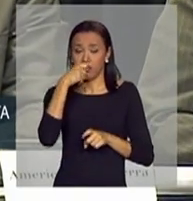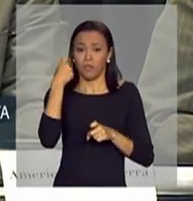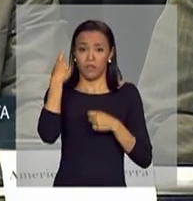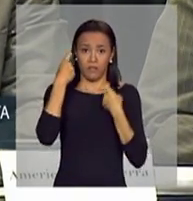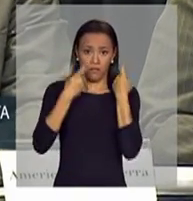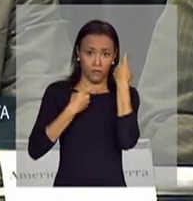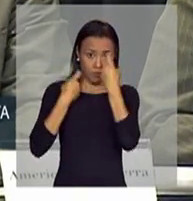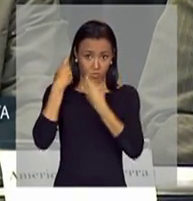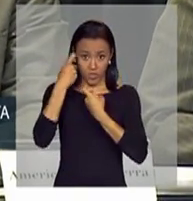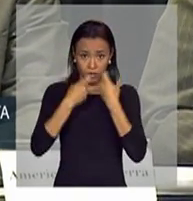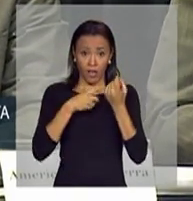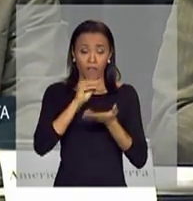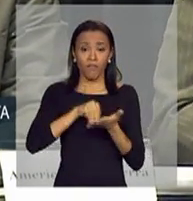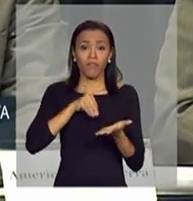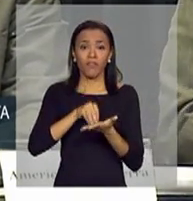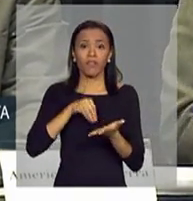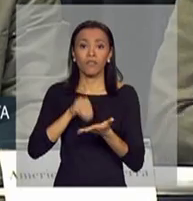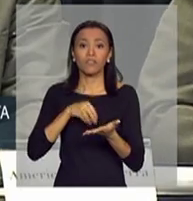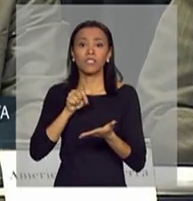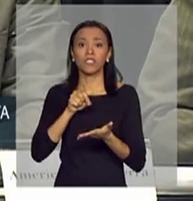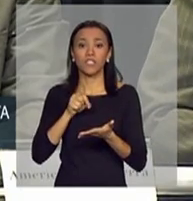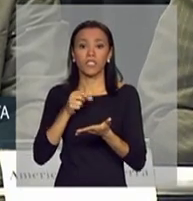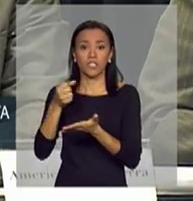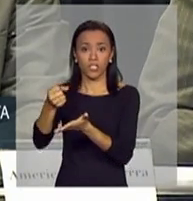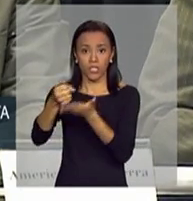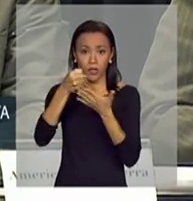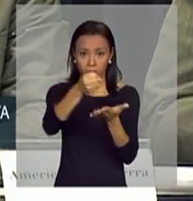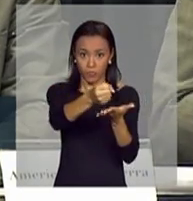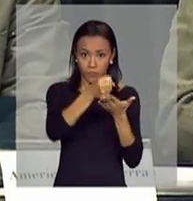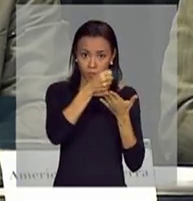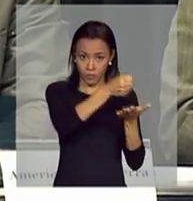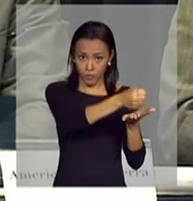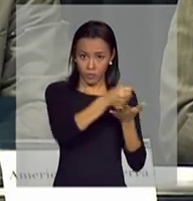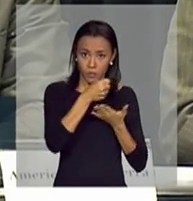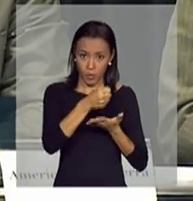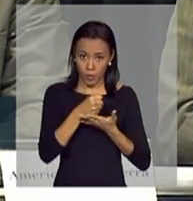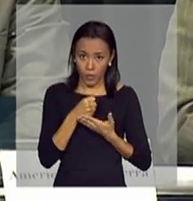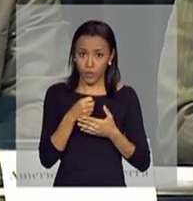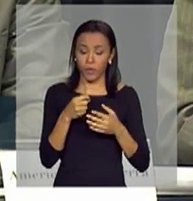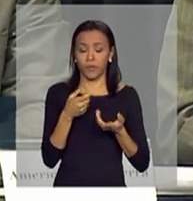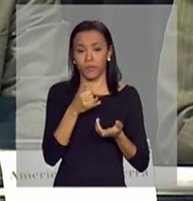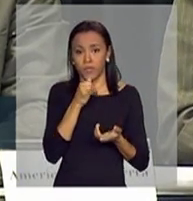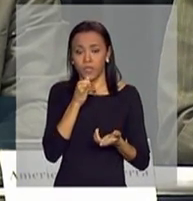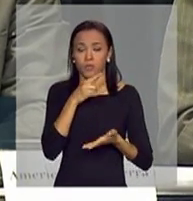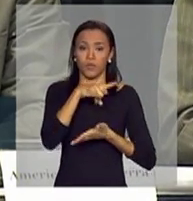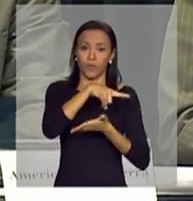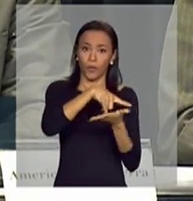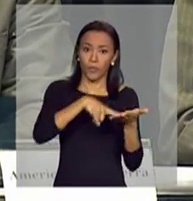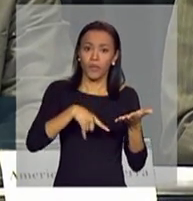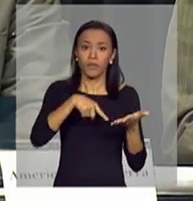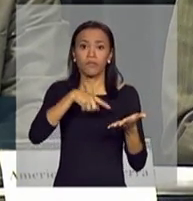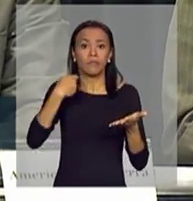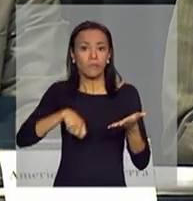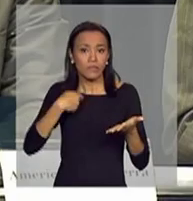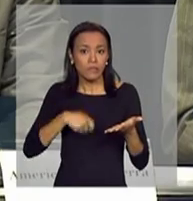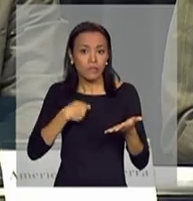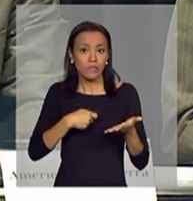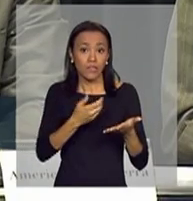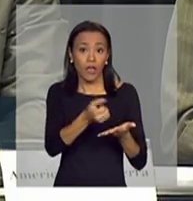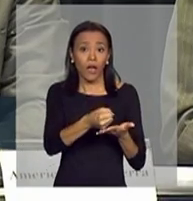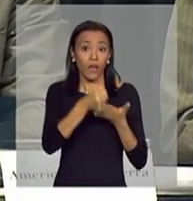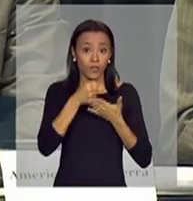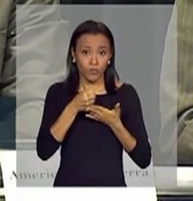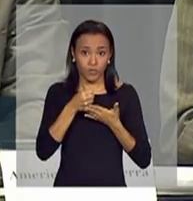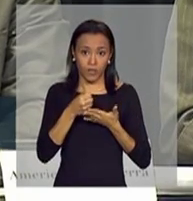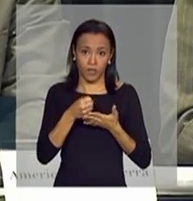la falta de cooperación en brindar la documentación necesaria para que la comisión pueda hacer